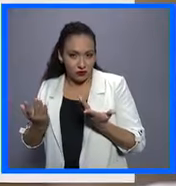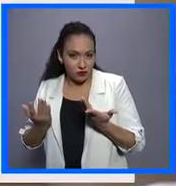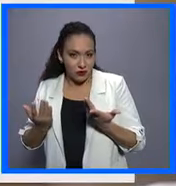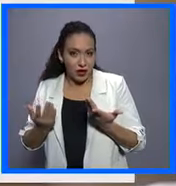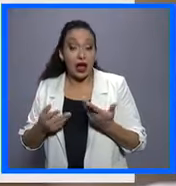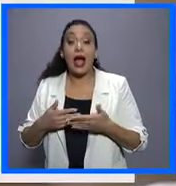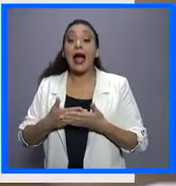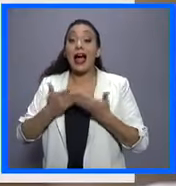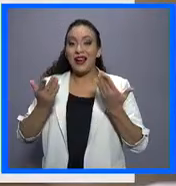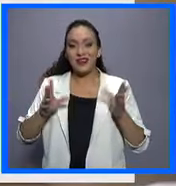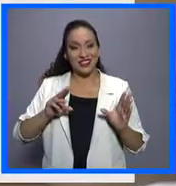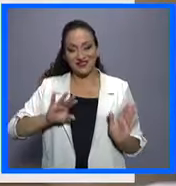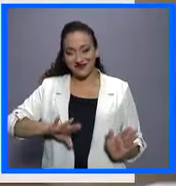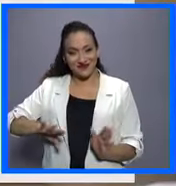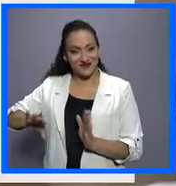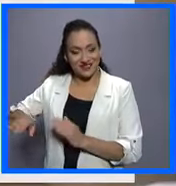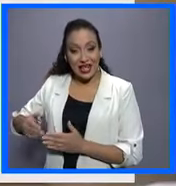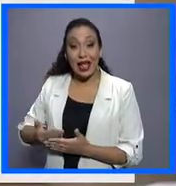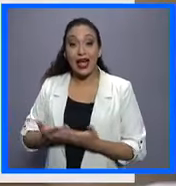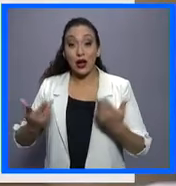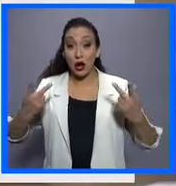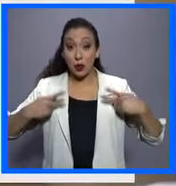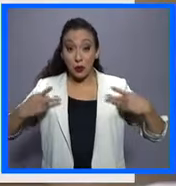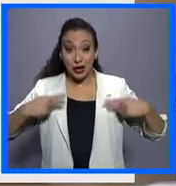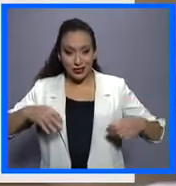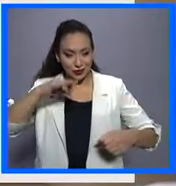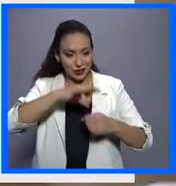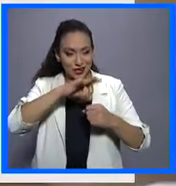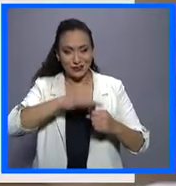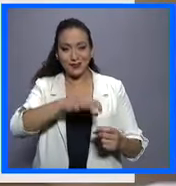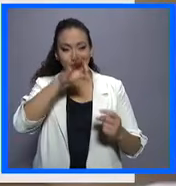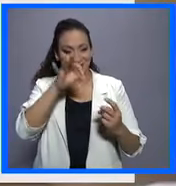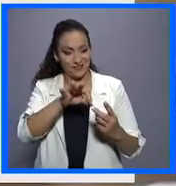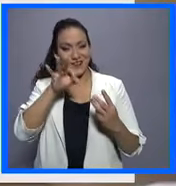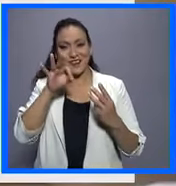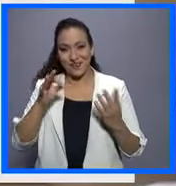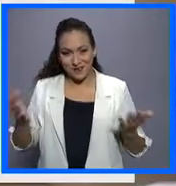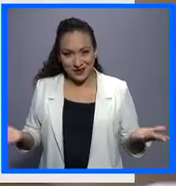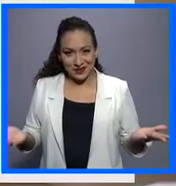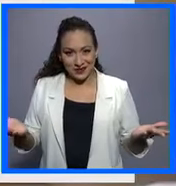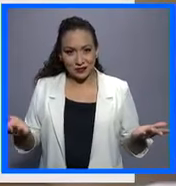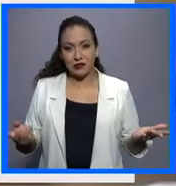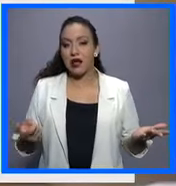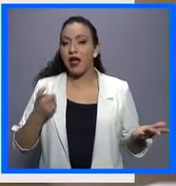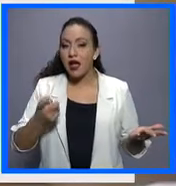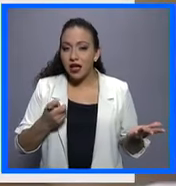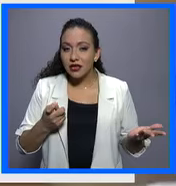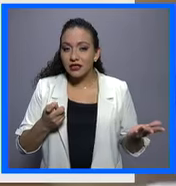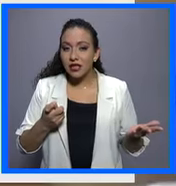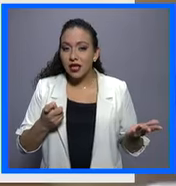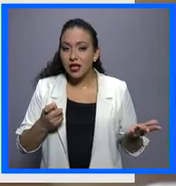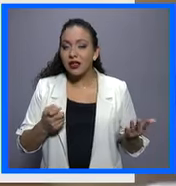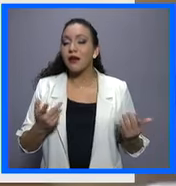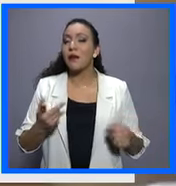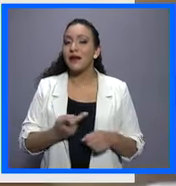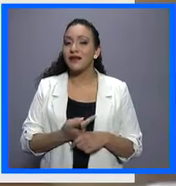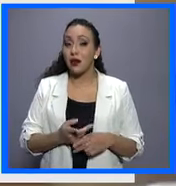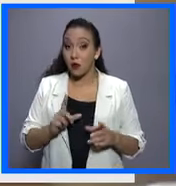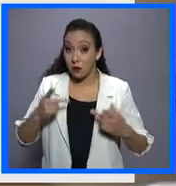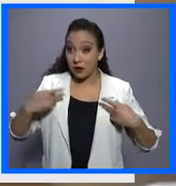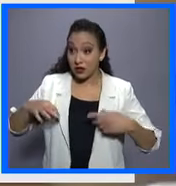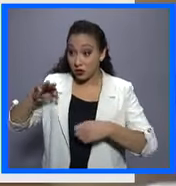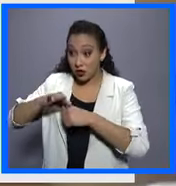esta integración del mandato directo del pueblo. Este es un mandato que exige